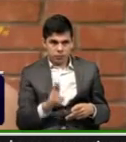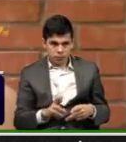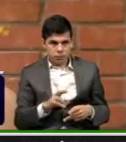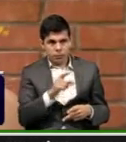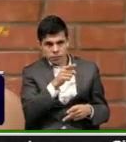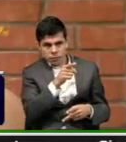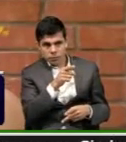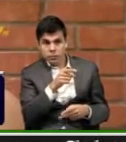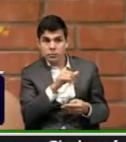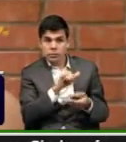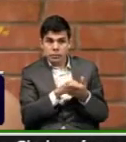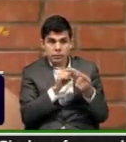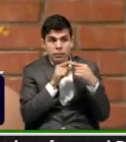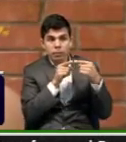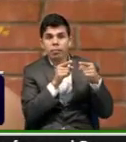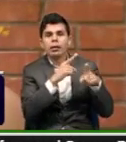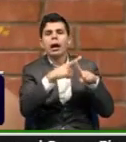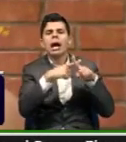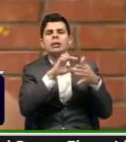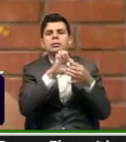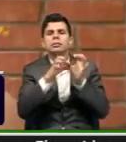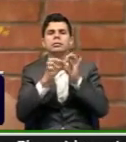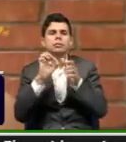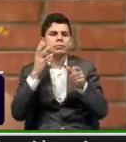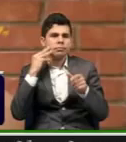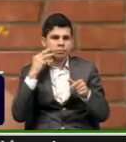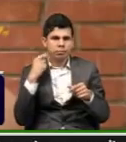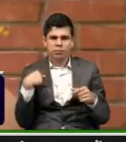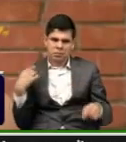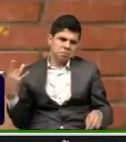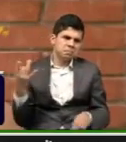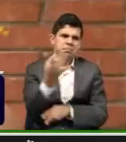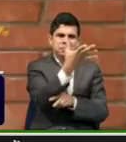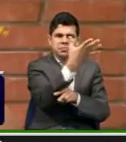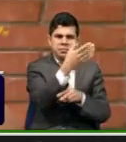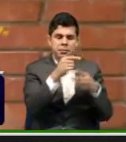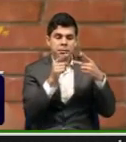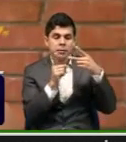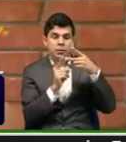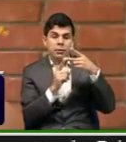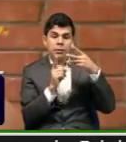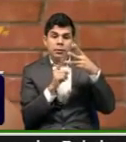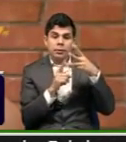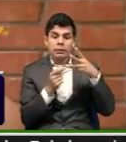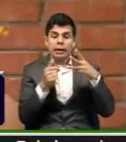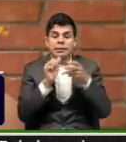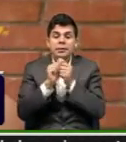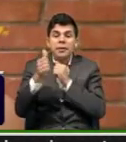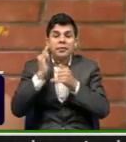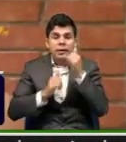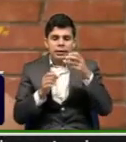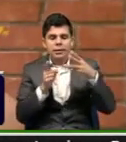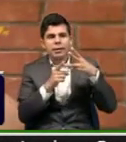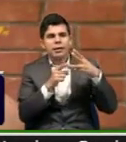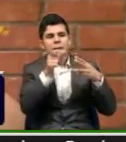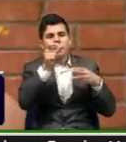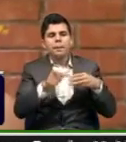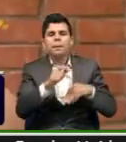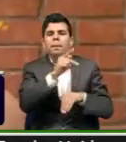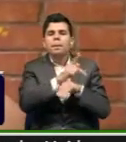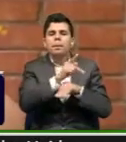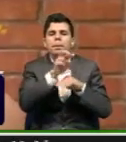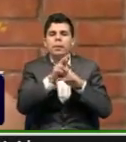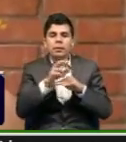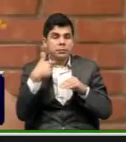costarricense, que fue quinto en los olímpicos, le gané por ipón también. La semifinal la perdí contra el puertorriqueño por